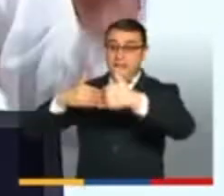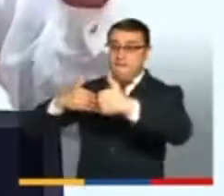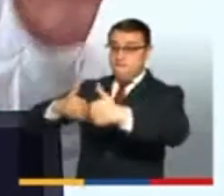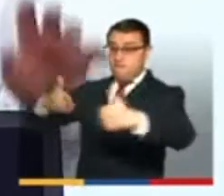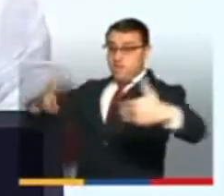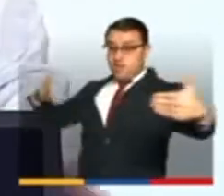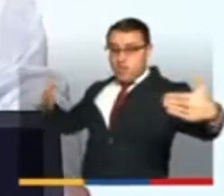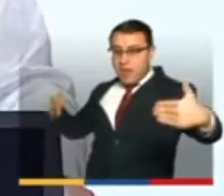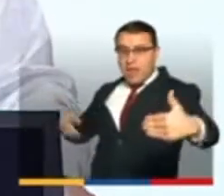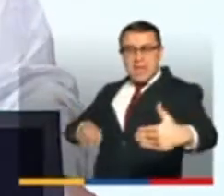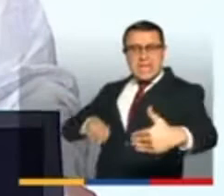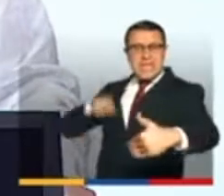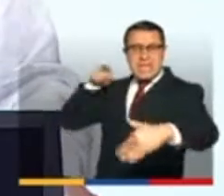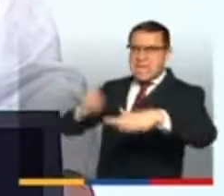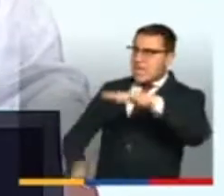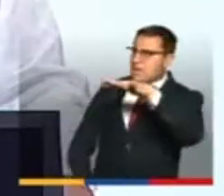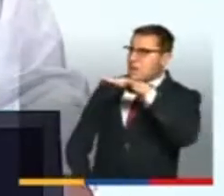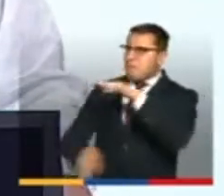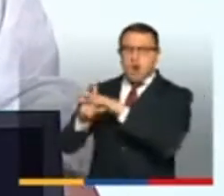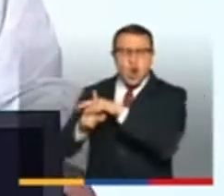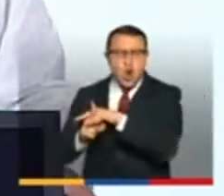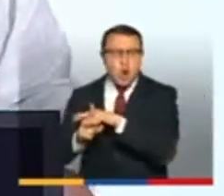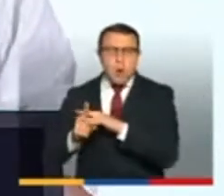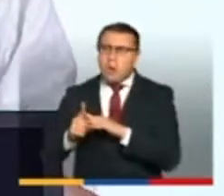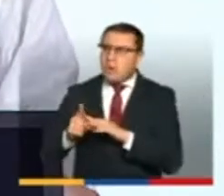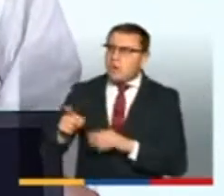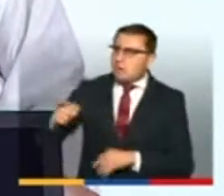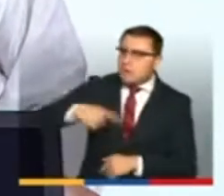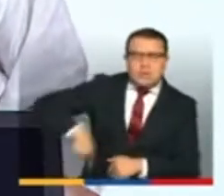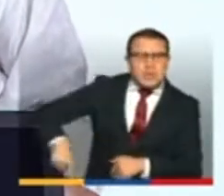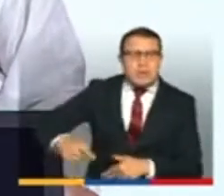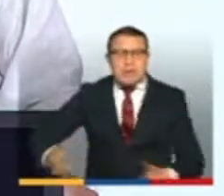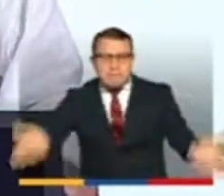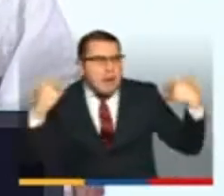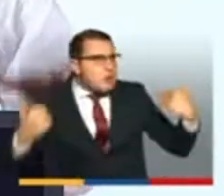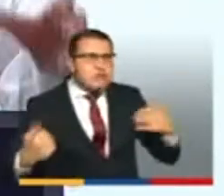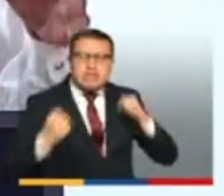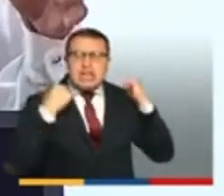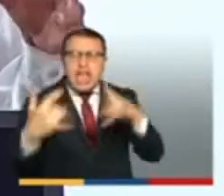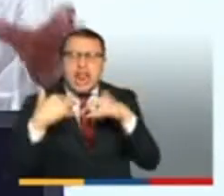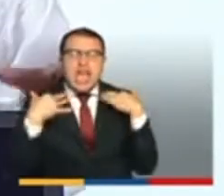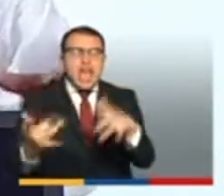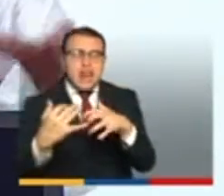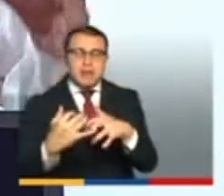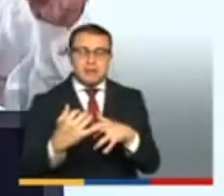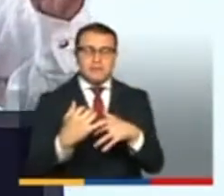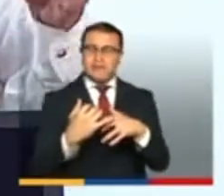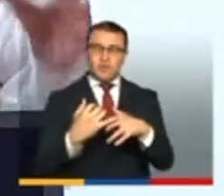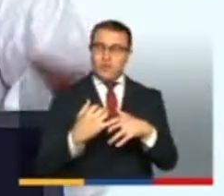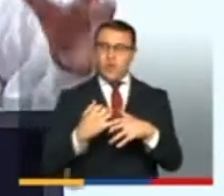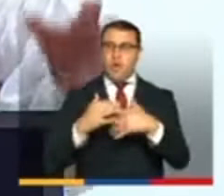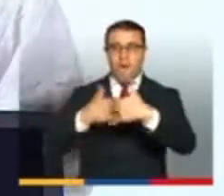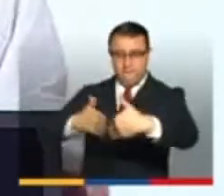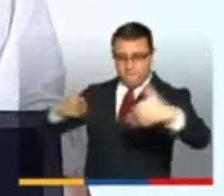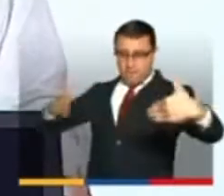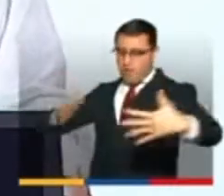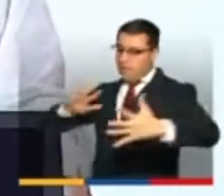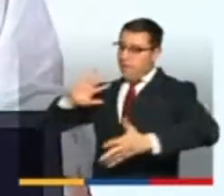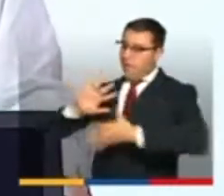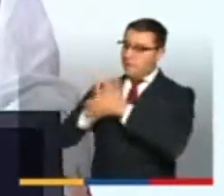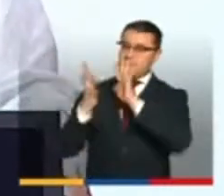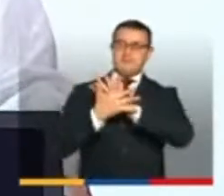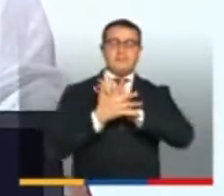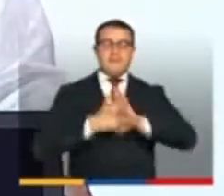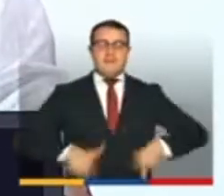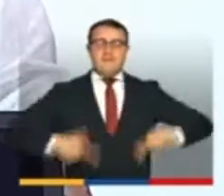calienta bajo las voces de la guerra sino como las fronteras se Pacifica bajo